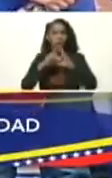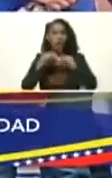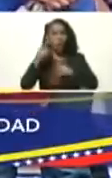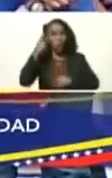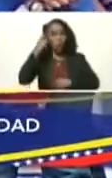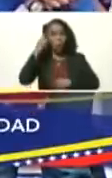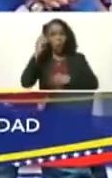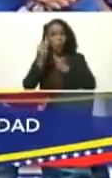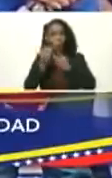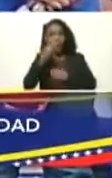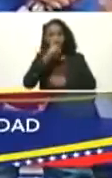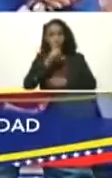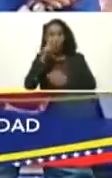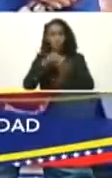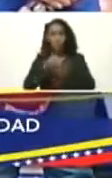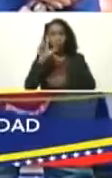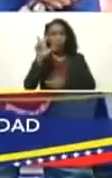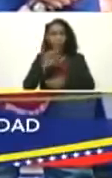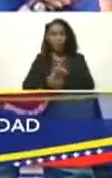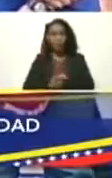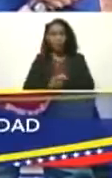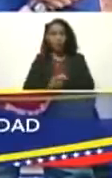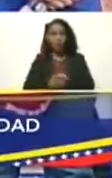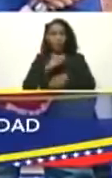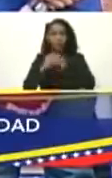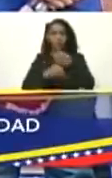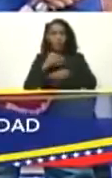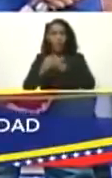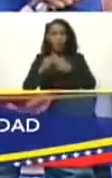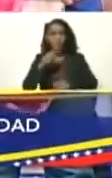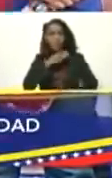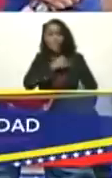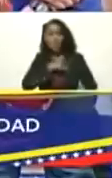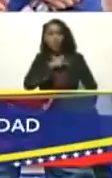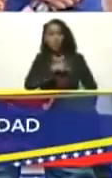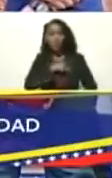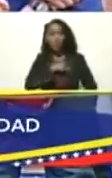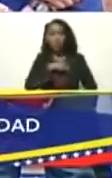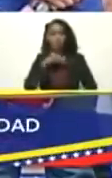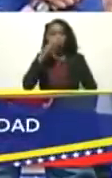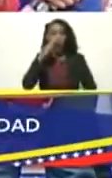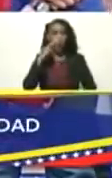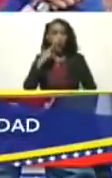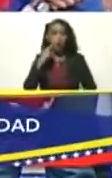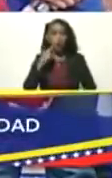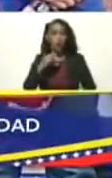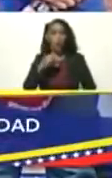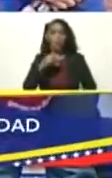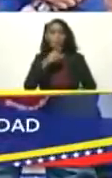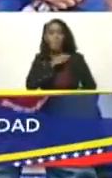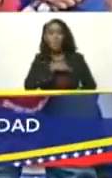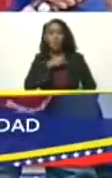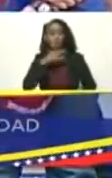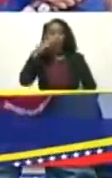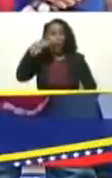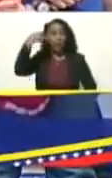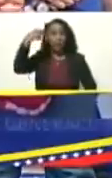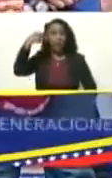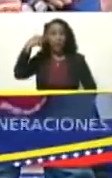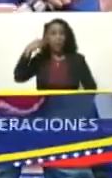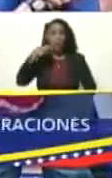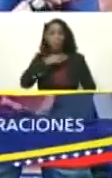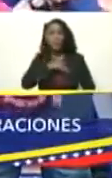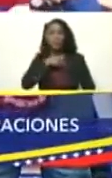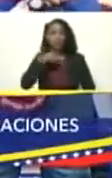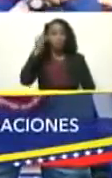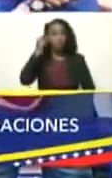en el año 2003 se lanzaron las misiones, misión Robinson, misión Rivas, misión